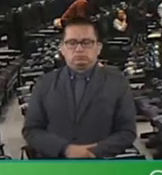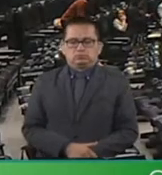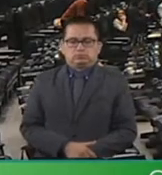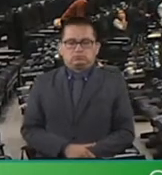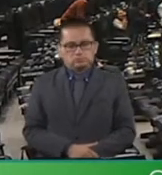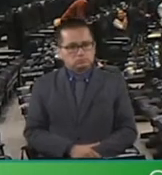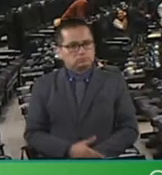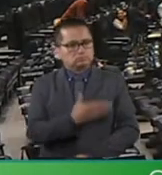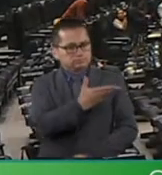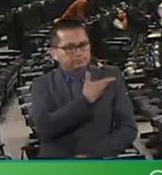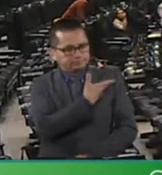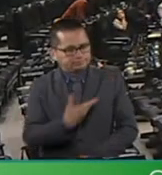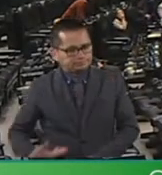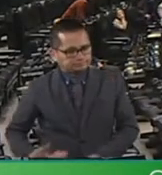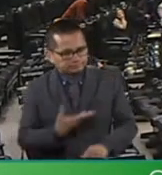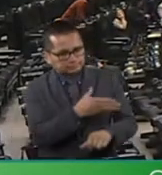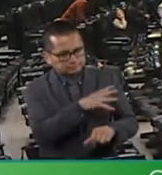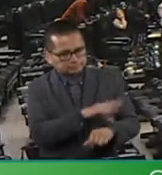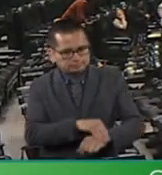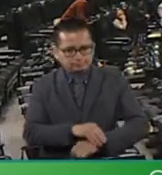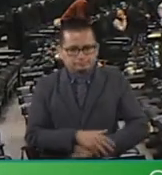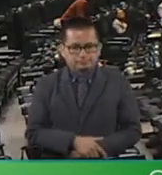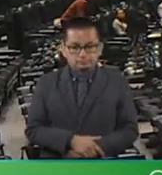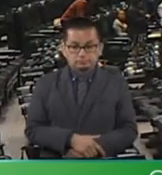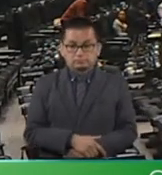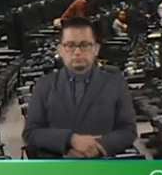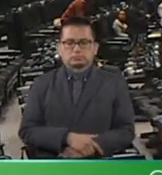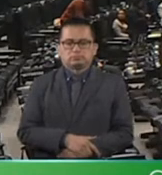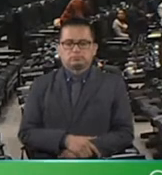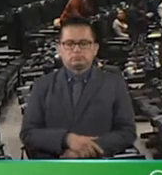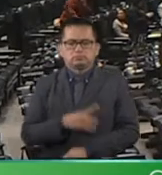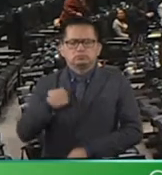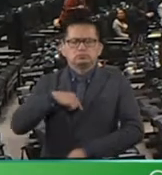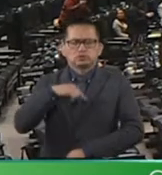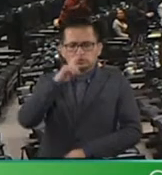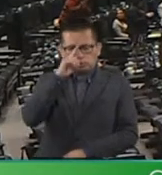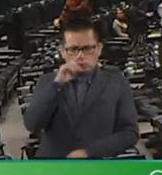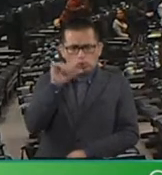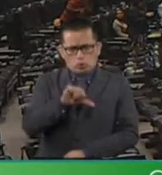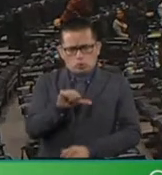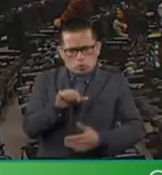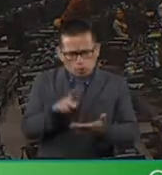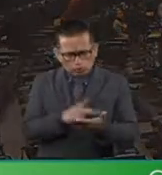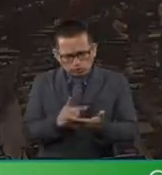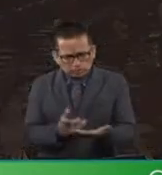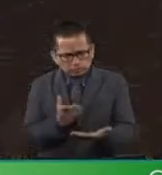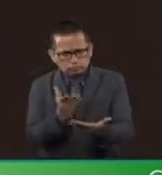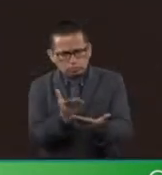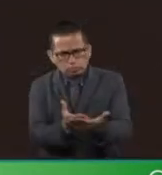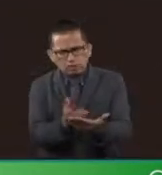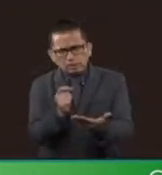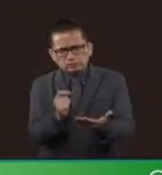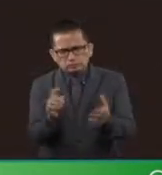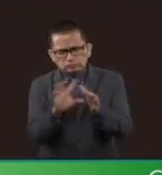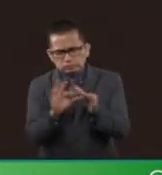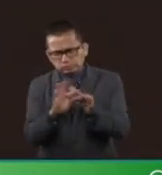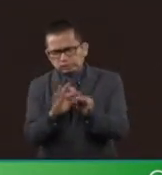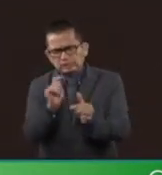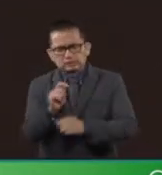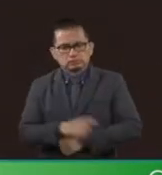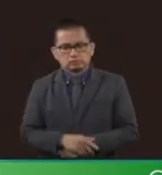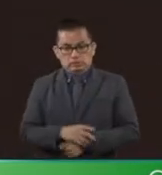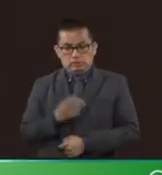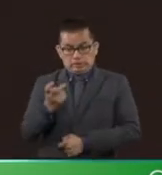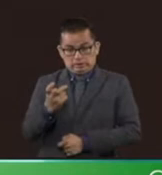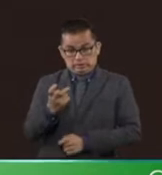vez más venimos a manifestar nuestra postura en contra de la mal llamada reforma judicial.